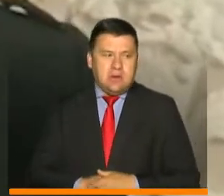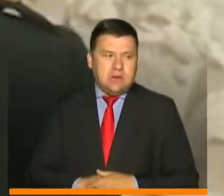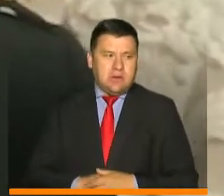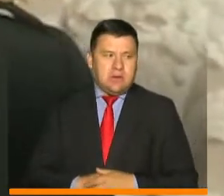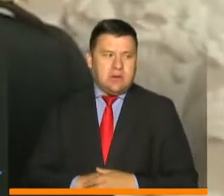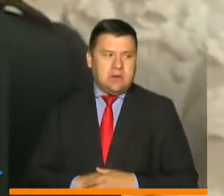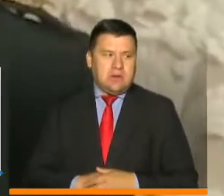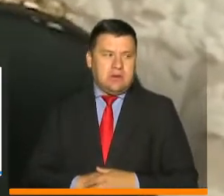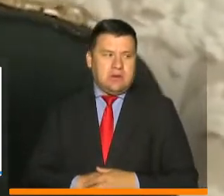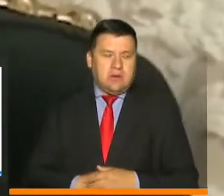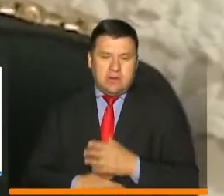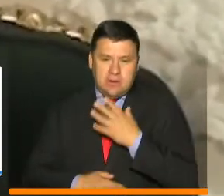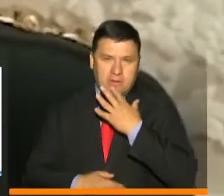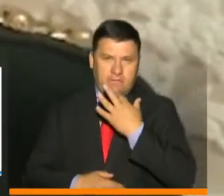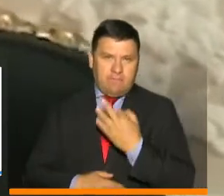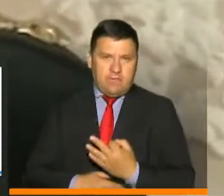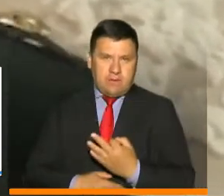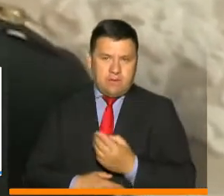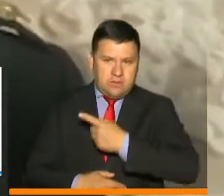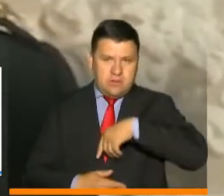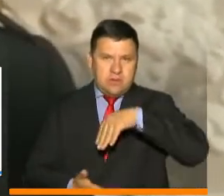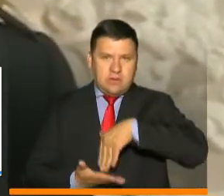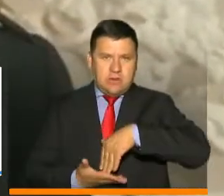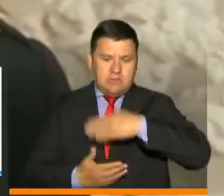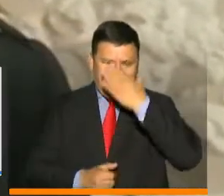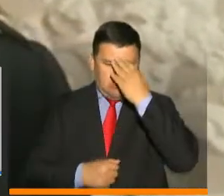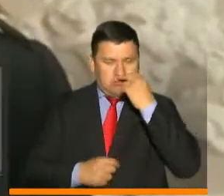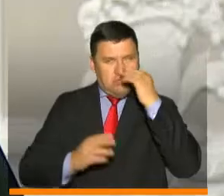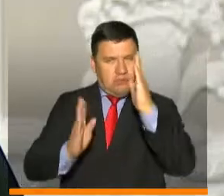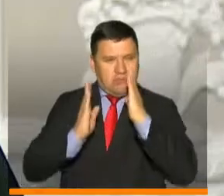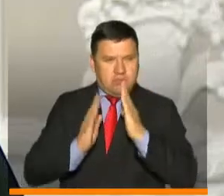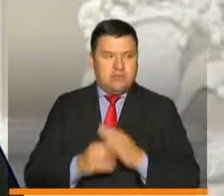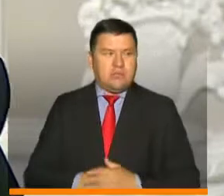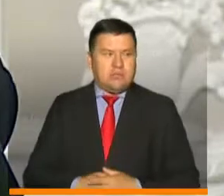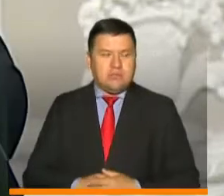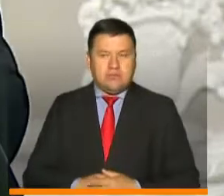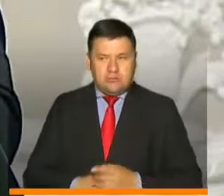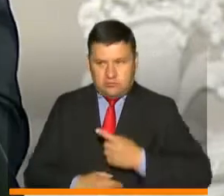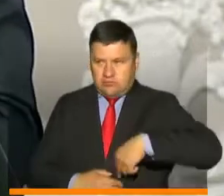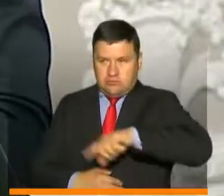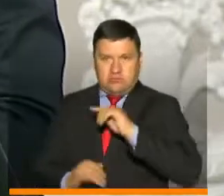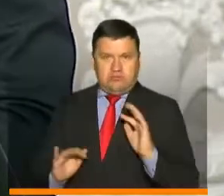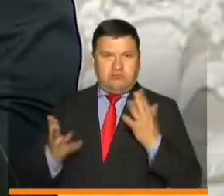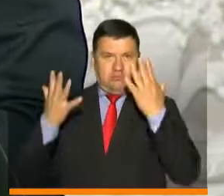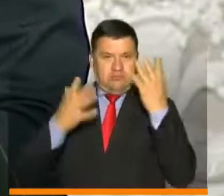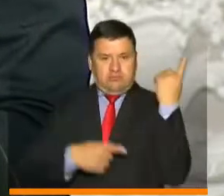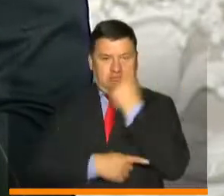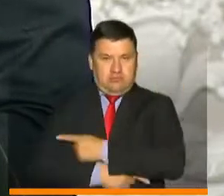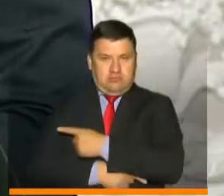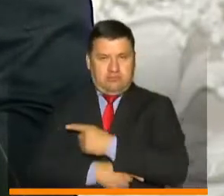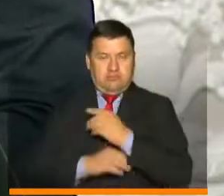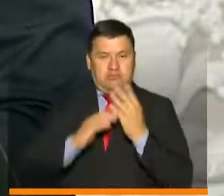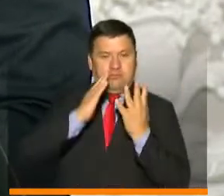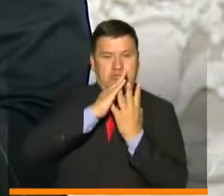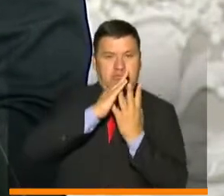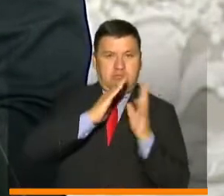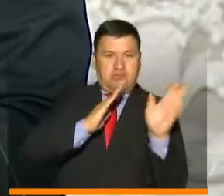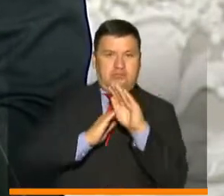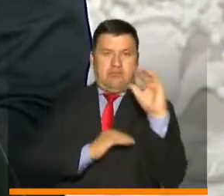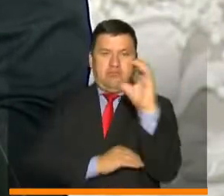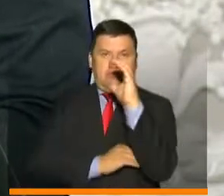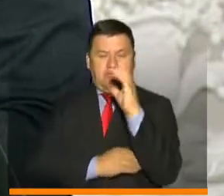sino que nos hacen verdaderamente centro del ordenamiento jurídico. Pero que sea esta ceremonia en la casa de todos los